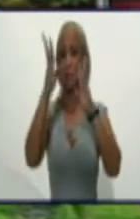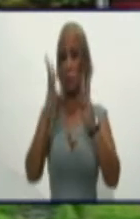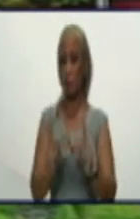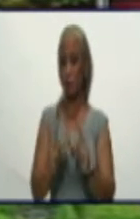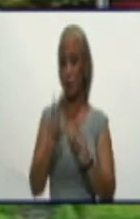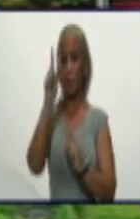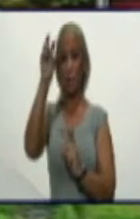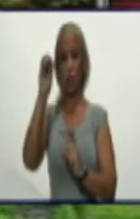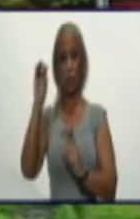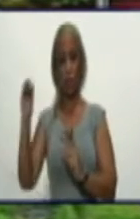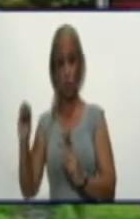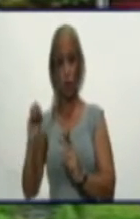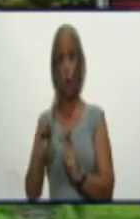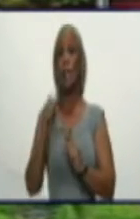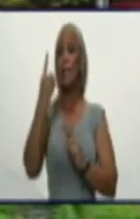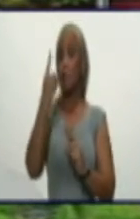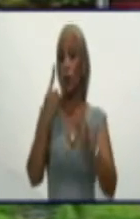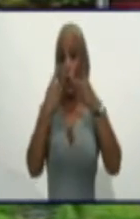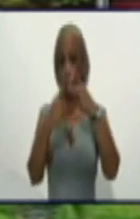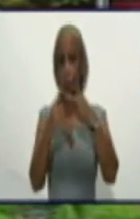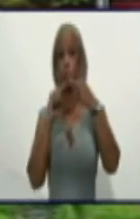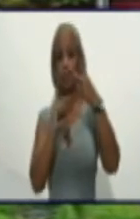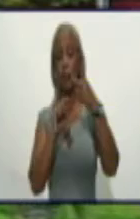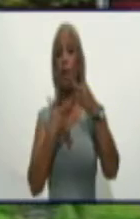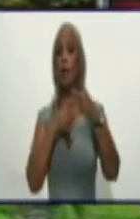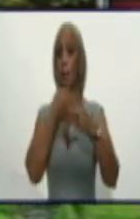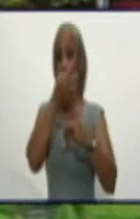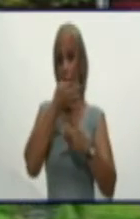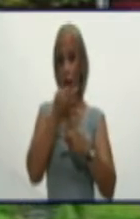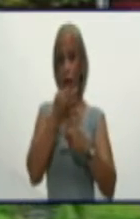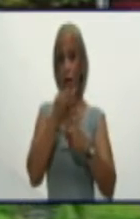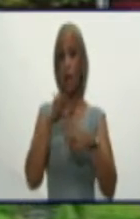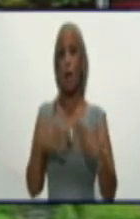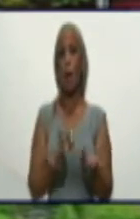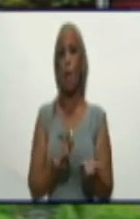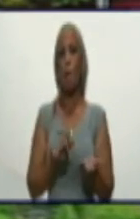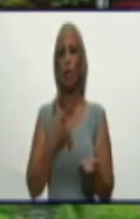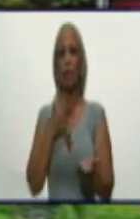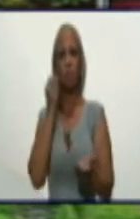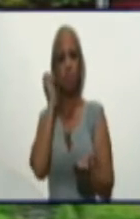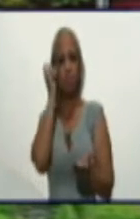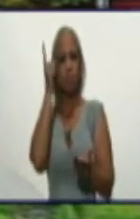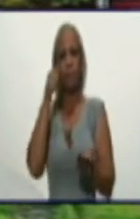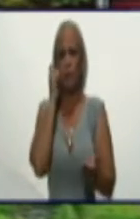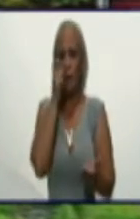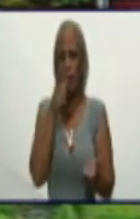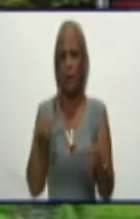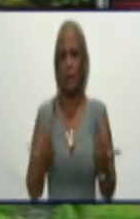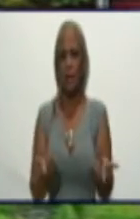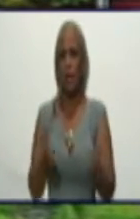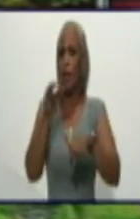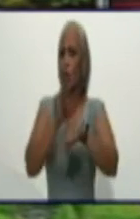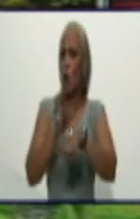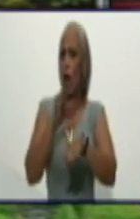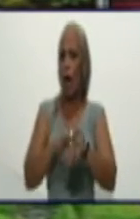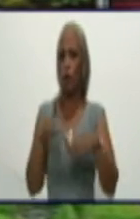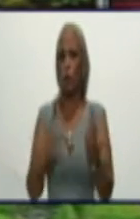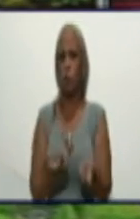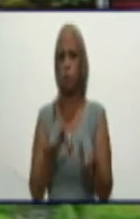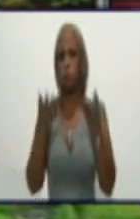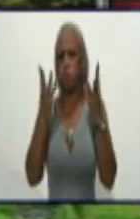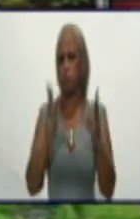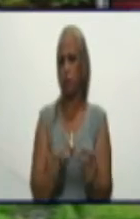200. Y en un segundo momento, me gustaría que hablara, porque me llama la atención el hecho de que Río Cauto ha estado disparado, como dice